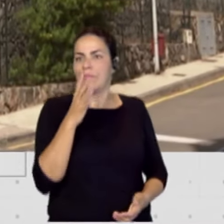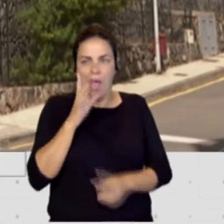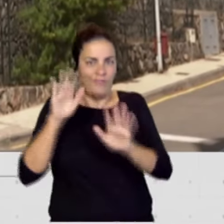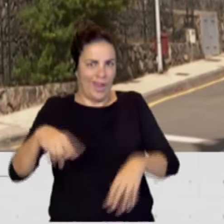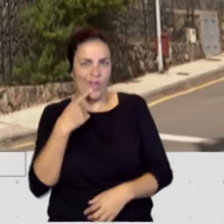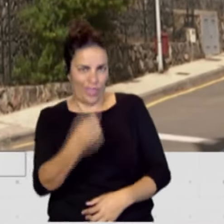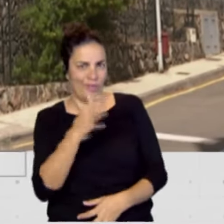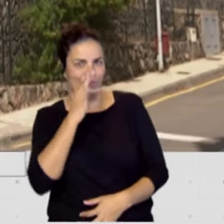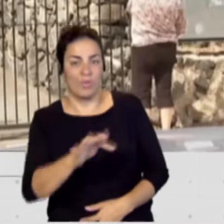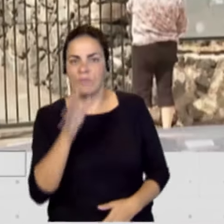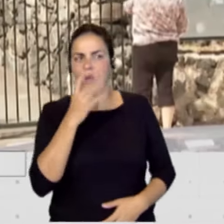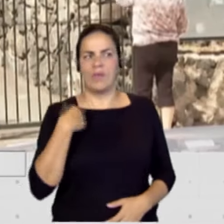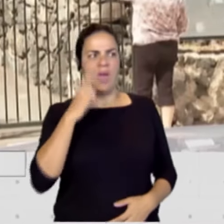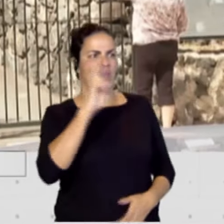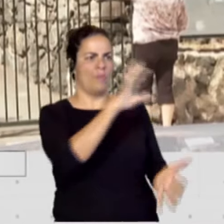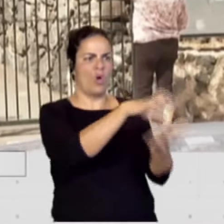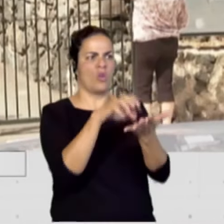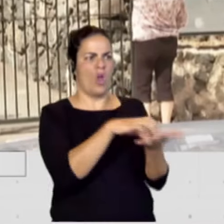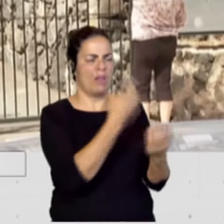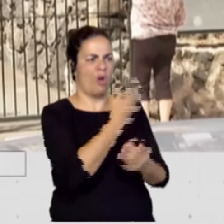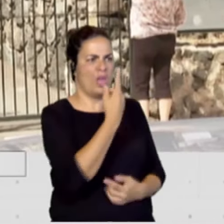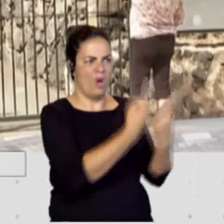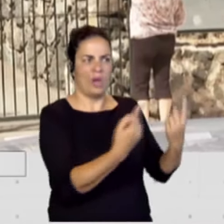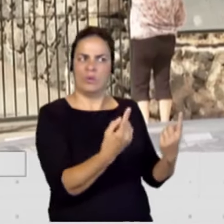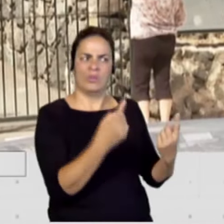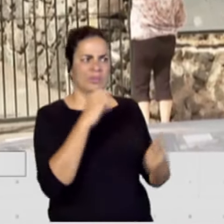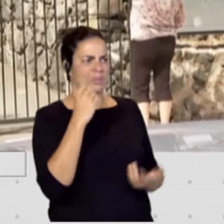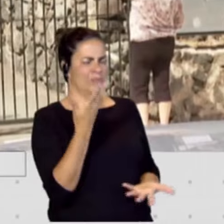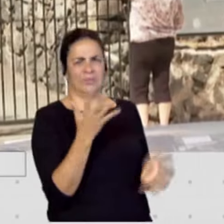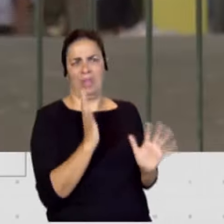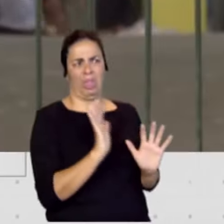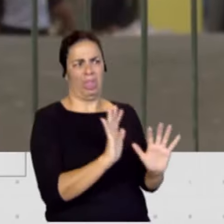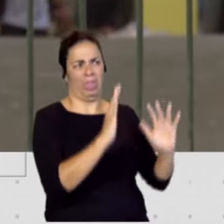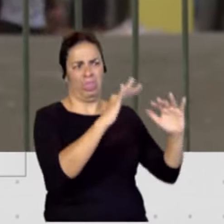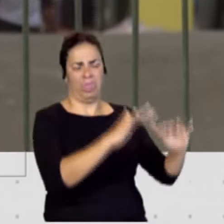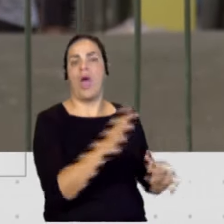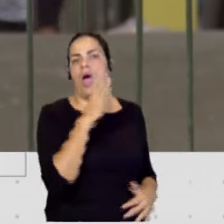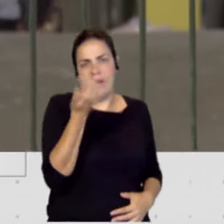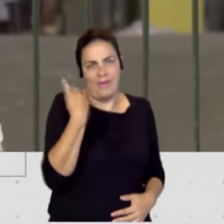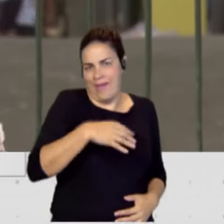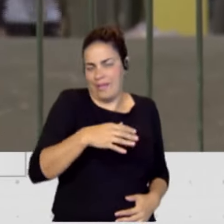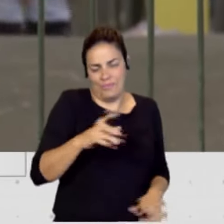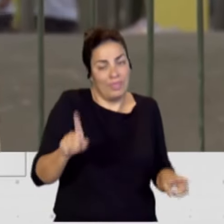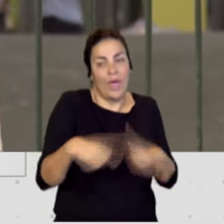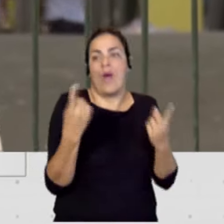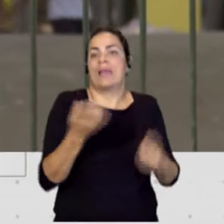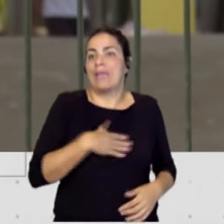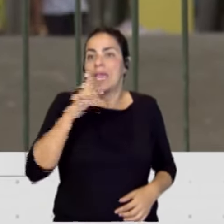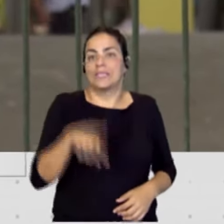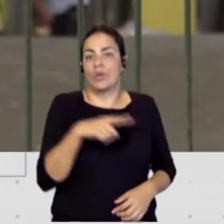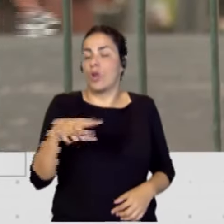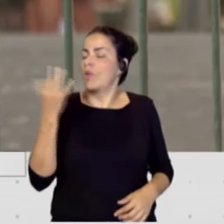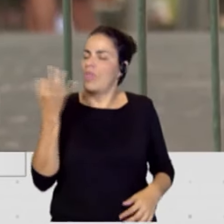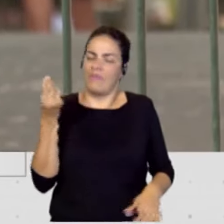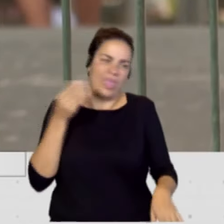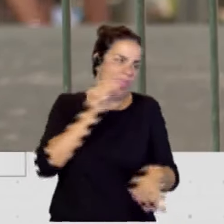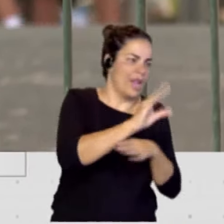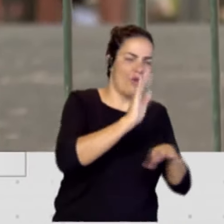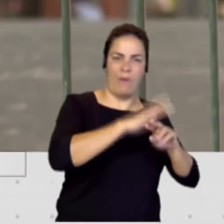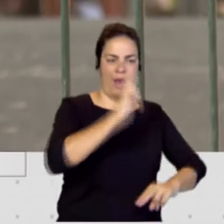instalaciones escolares Y que ahora no queda otra que meterle mano guste o no guste y el dinero hay que invertirlo en eso a mí me parece la medida